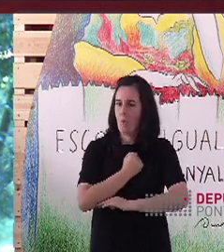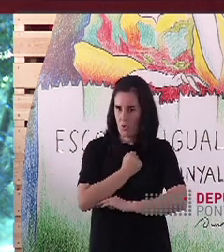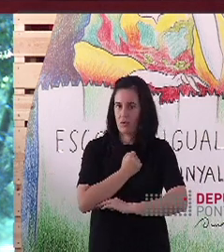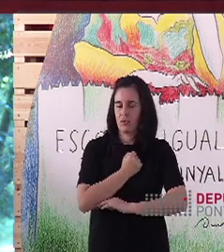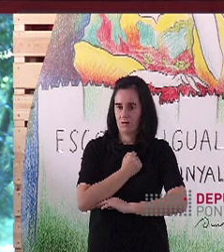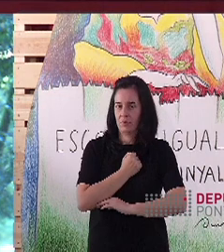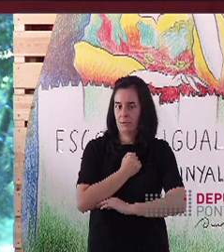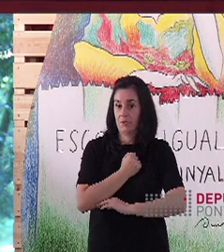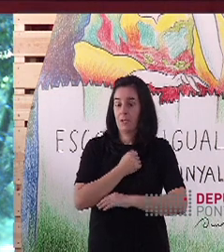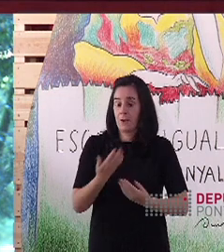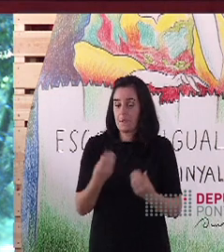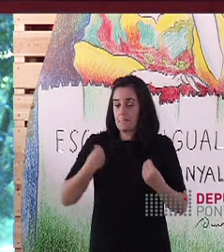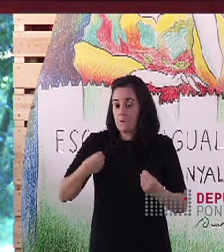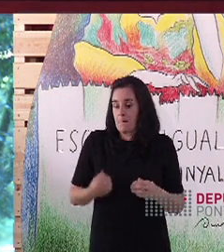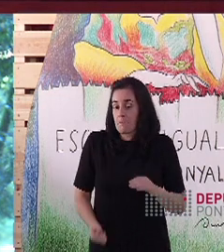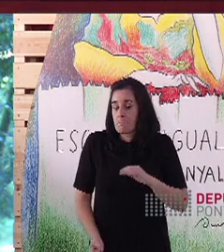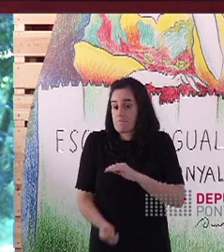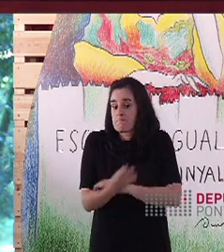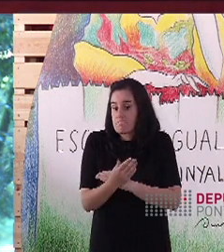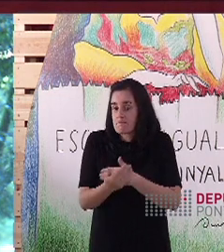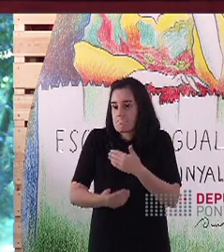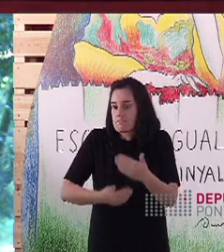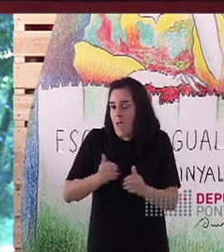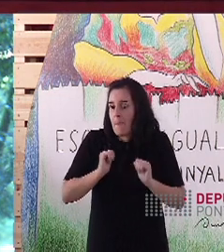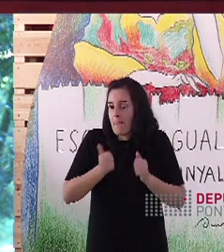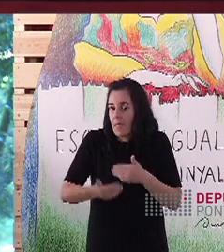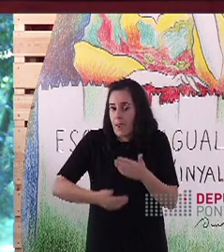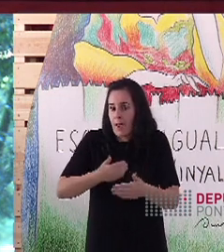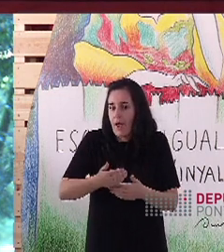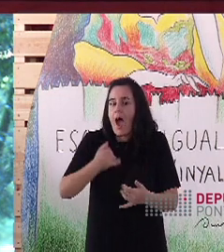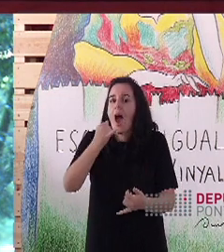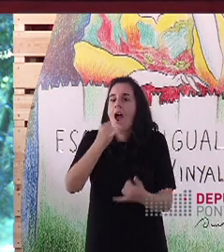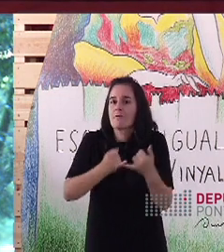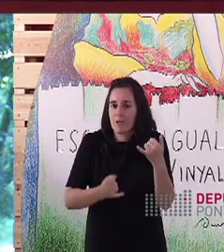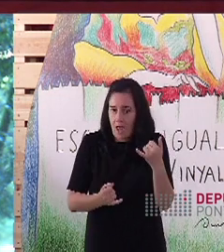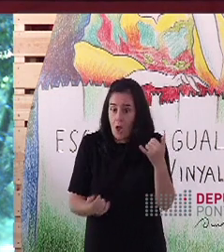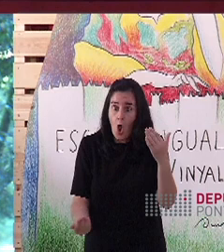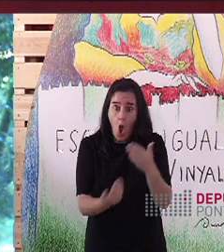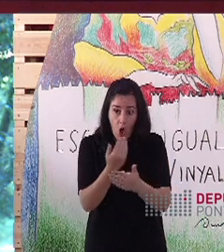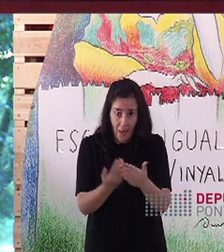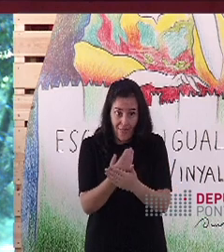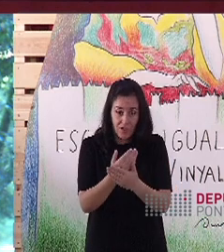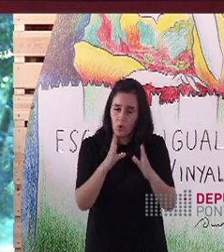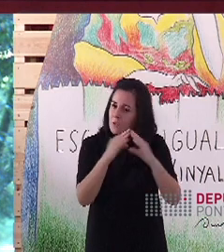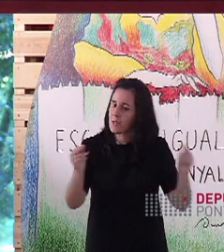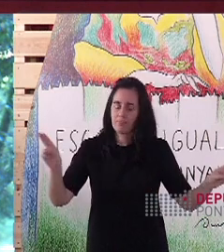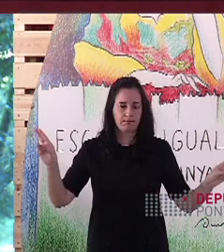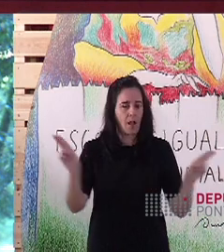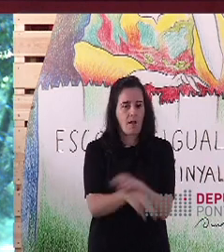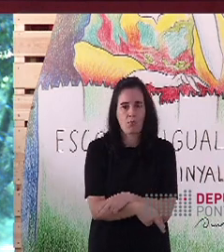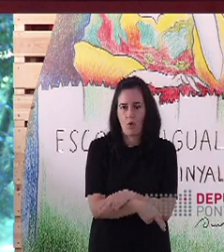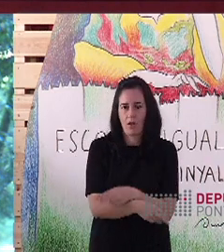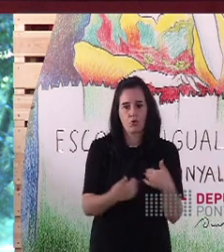esto y el final ya lo sabéis, el final es que hubo que suspender las jornadas, tuvieron, la universidad se vio en